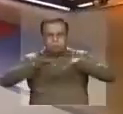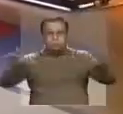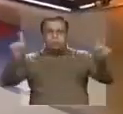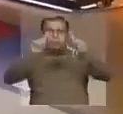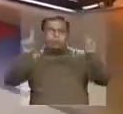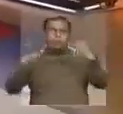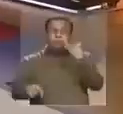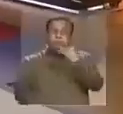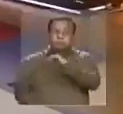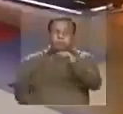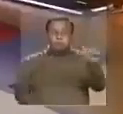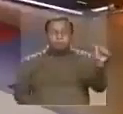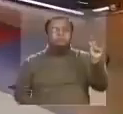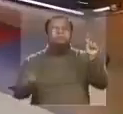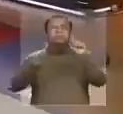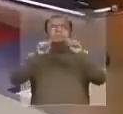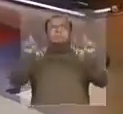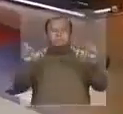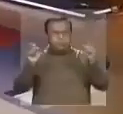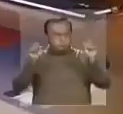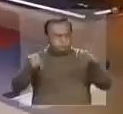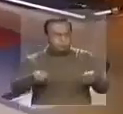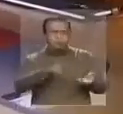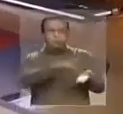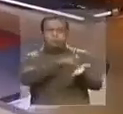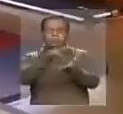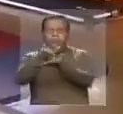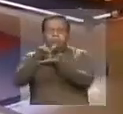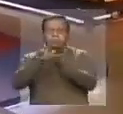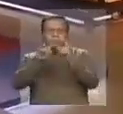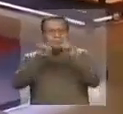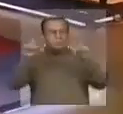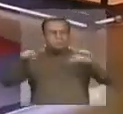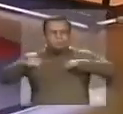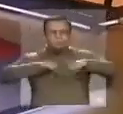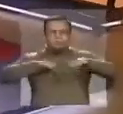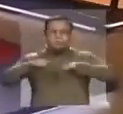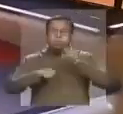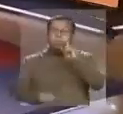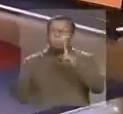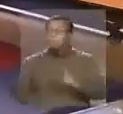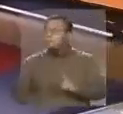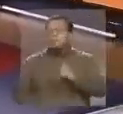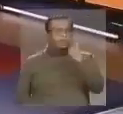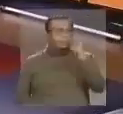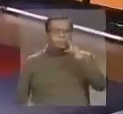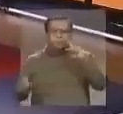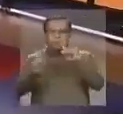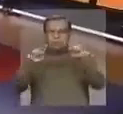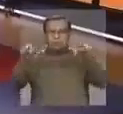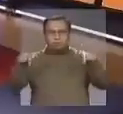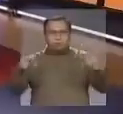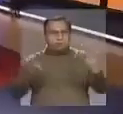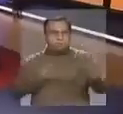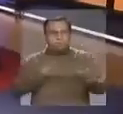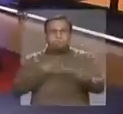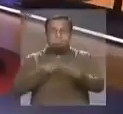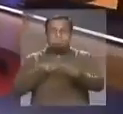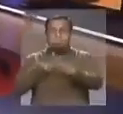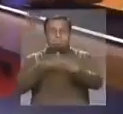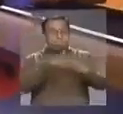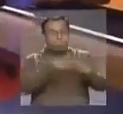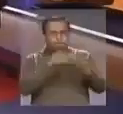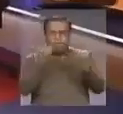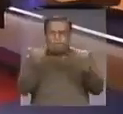más a las mujeres poder participar en la elaboración de políticas públicas, pero el principal o la primera barrera que nosotros